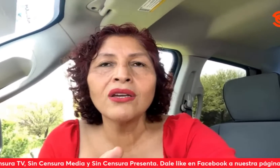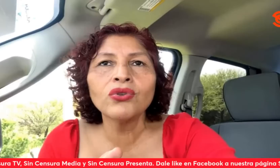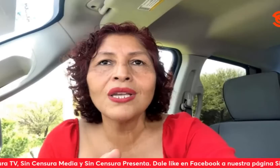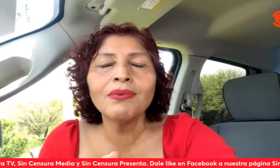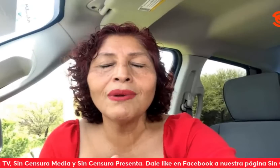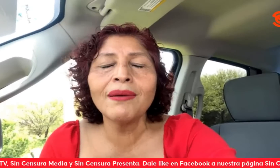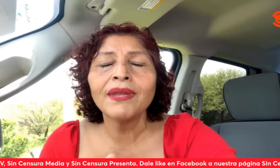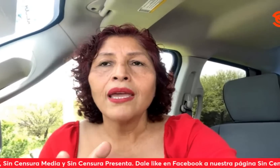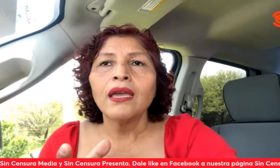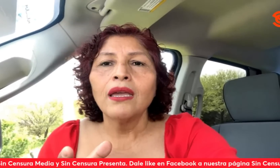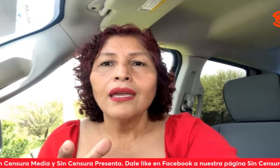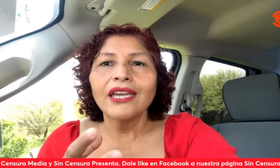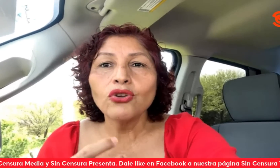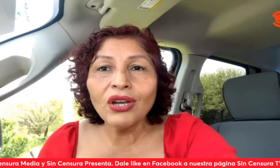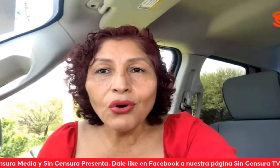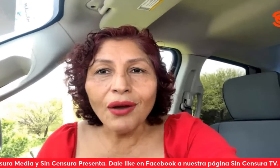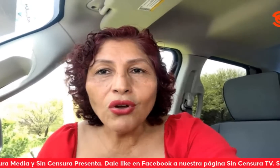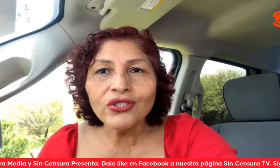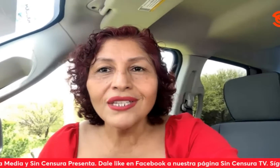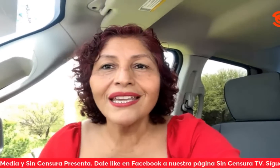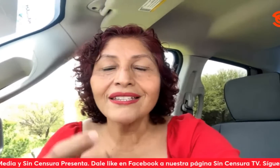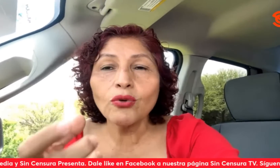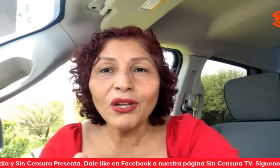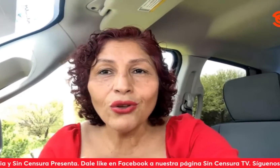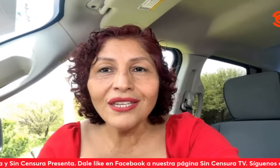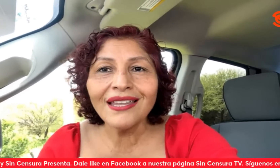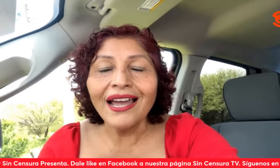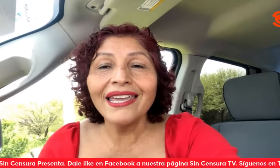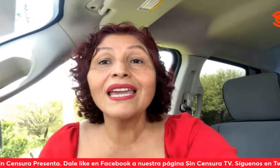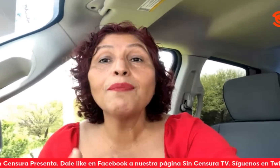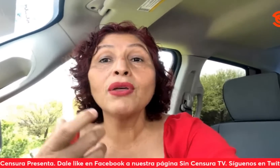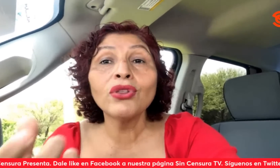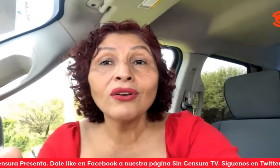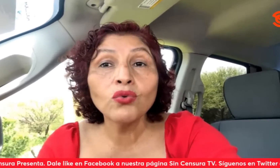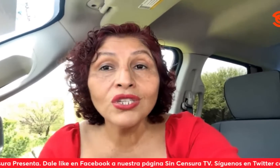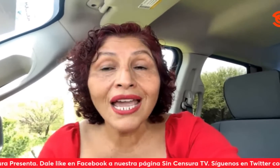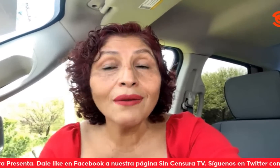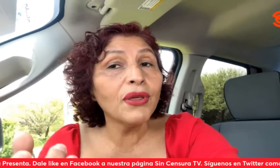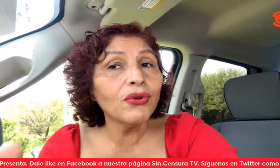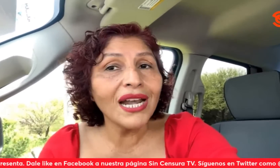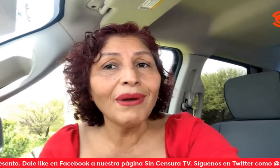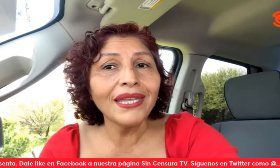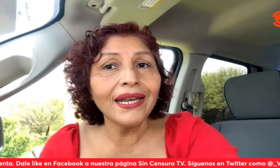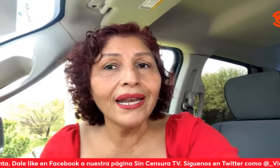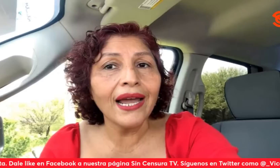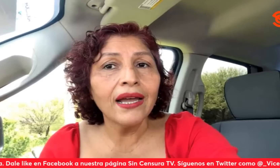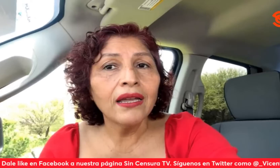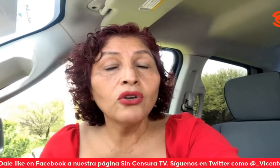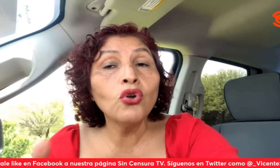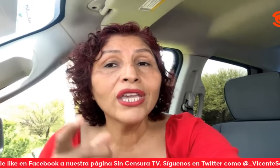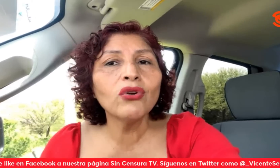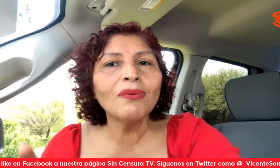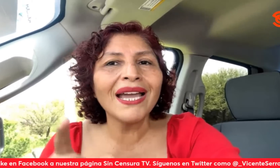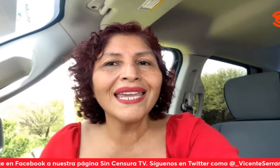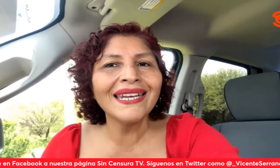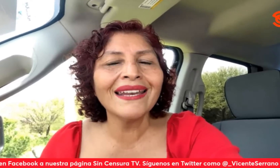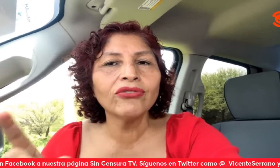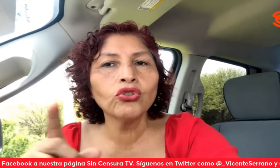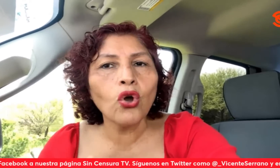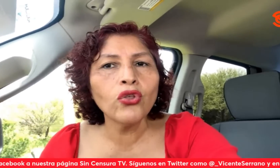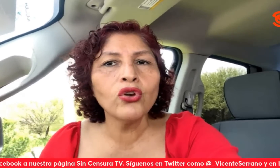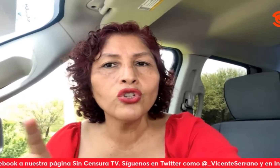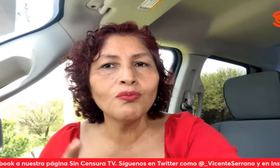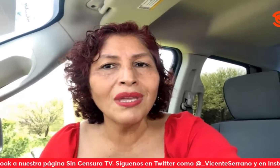más inconcebible? Que yo tengo la voz y que soy periodista y que puedo denunciar, puedo ir a la mañanera. No quiero